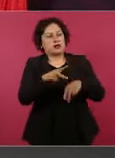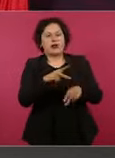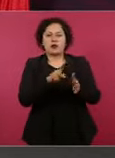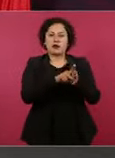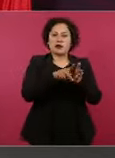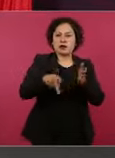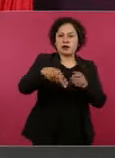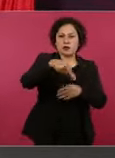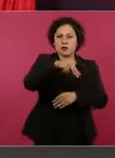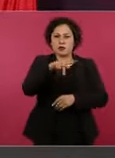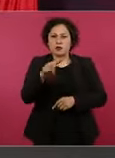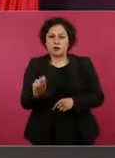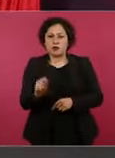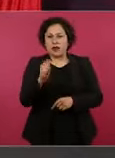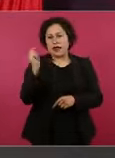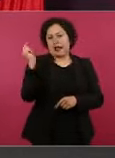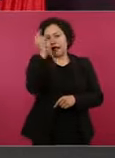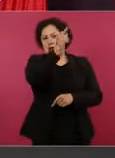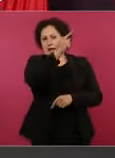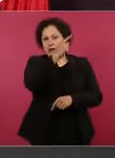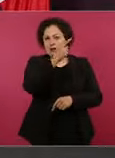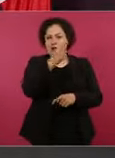el periodista premiado,